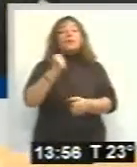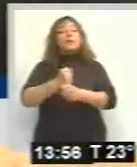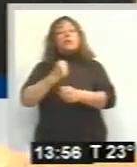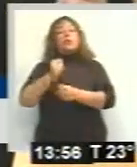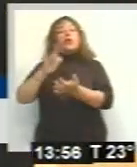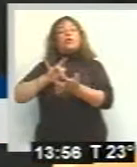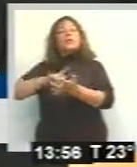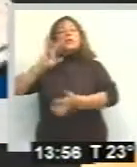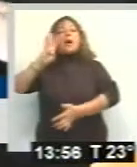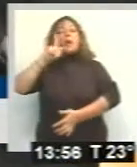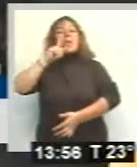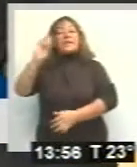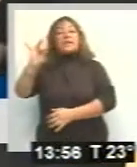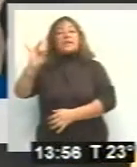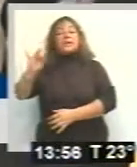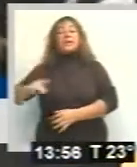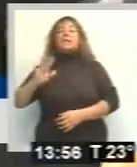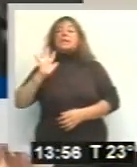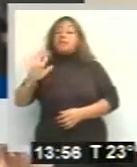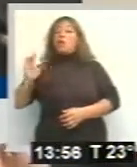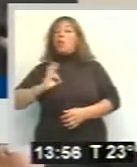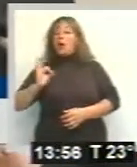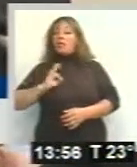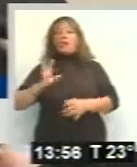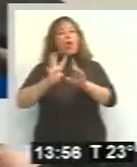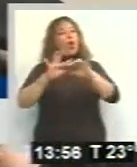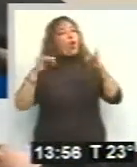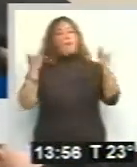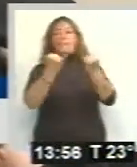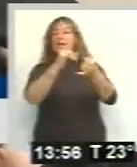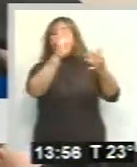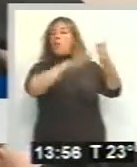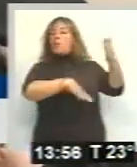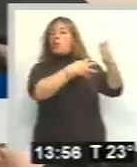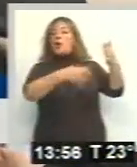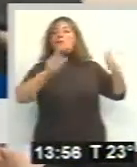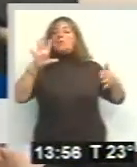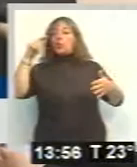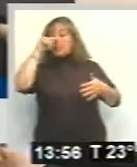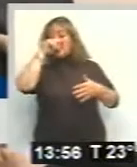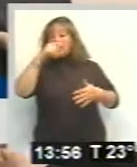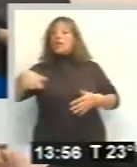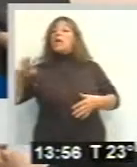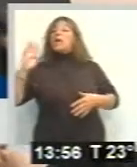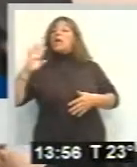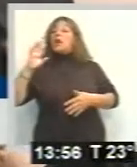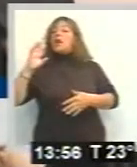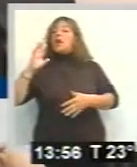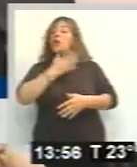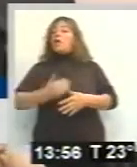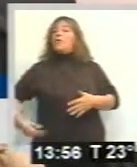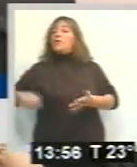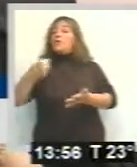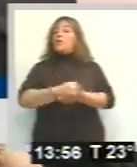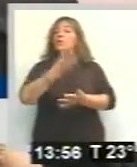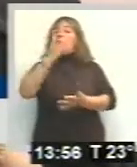a 5 años, de 57 millones de dólares todo el programa, de los cuales la provincia pone el 40% y el BID el 60%. Así que